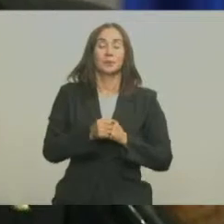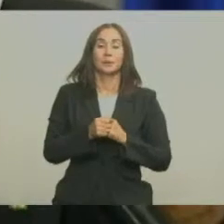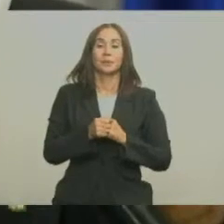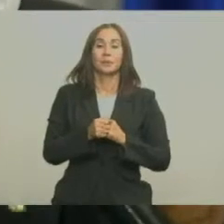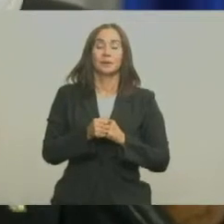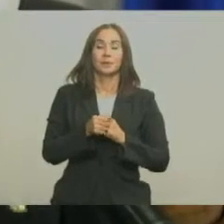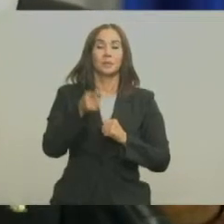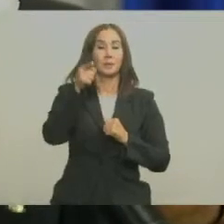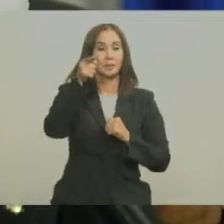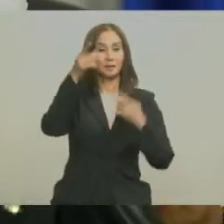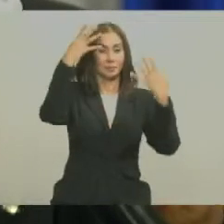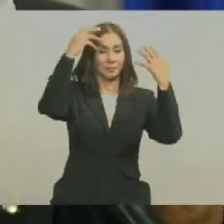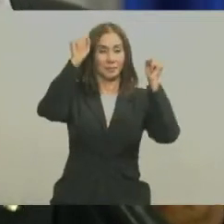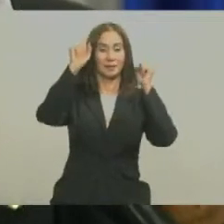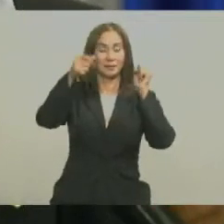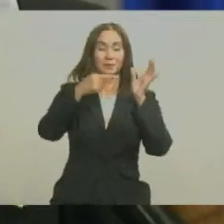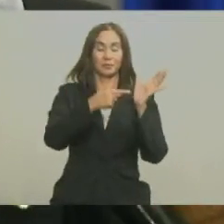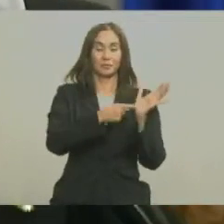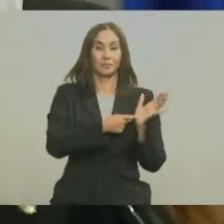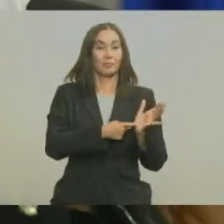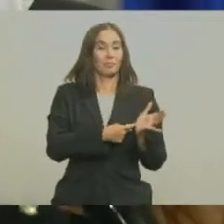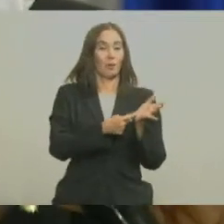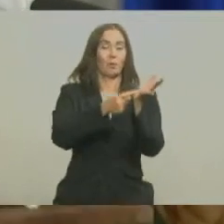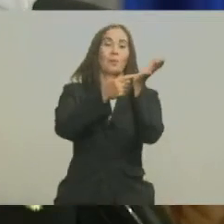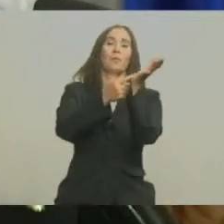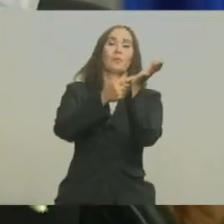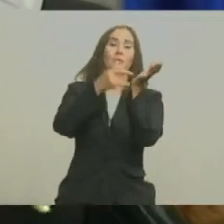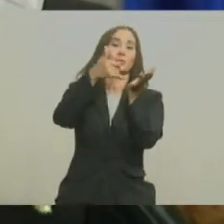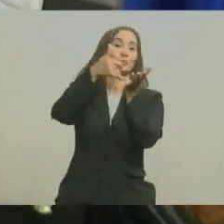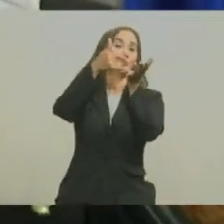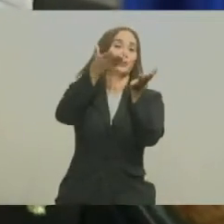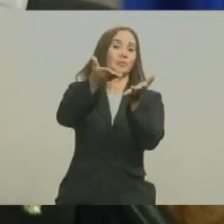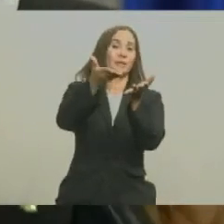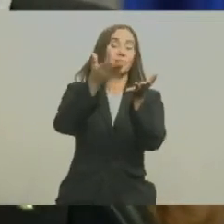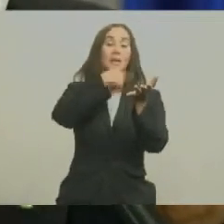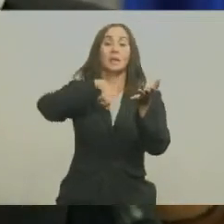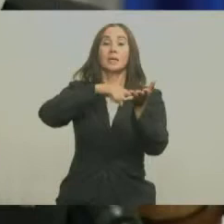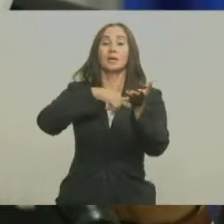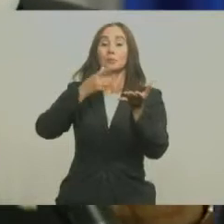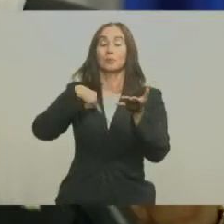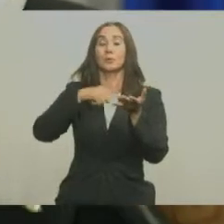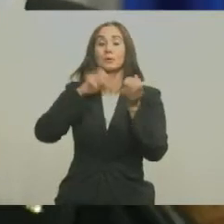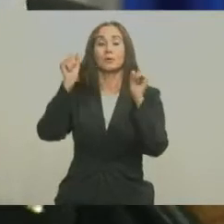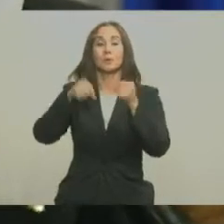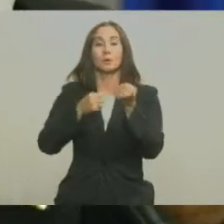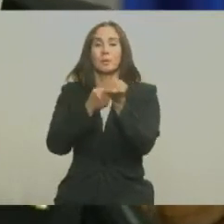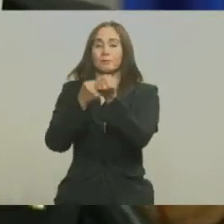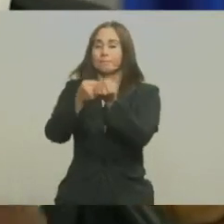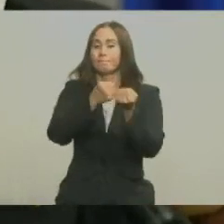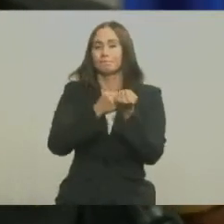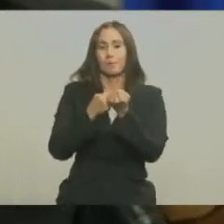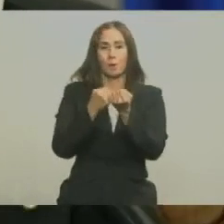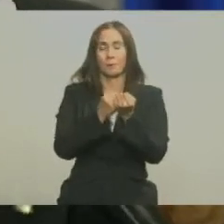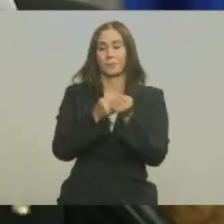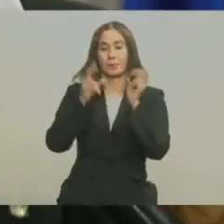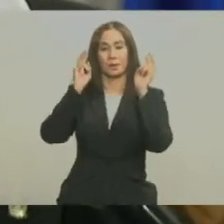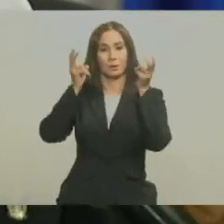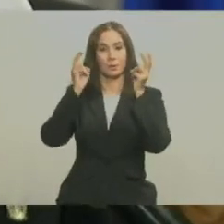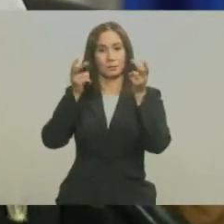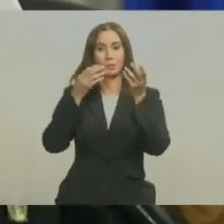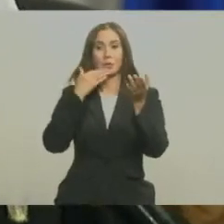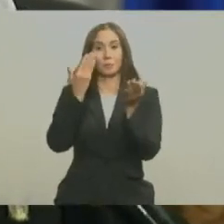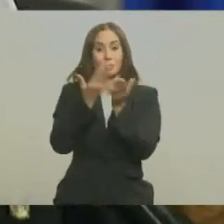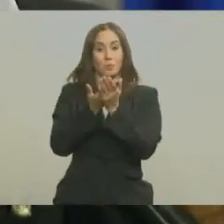realmente un reconocimiento y que estemos dispuestos a apoyar las cosas que son del